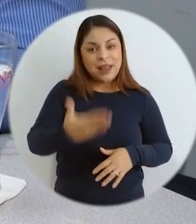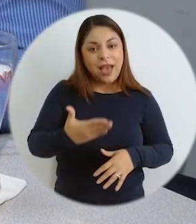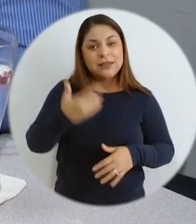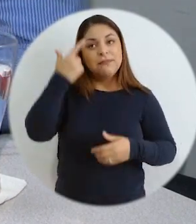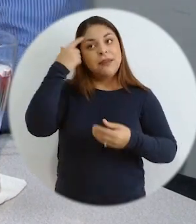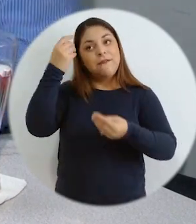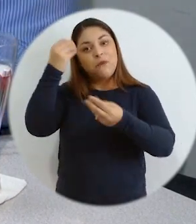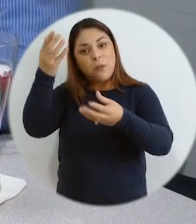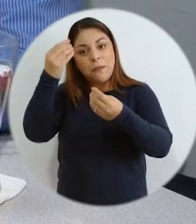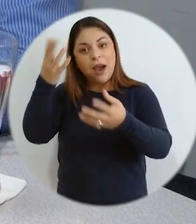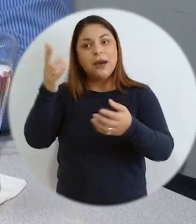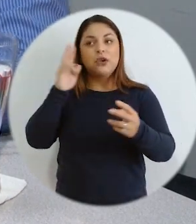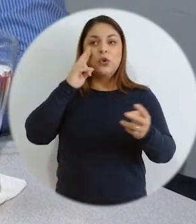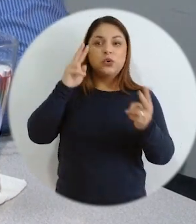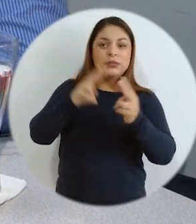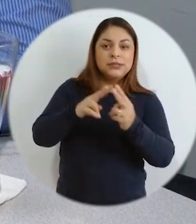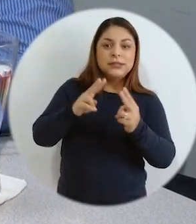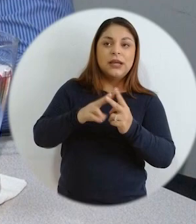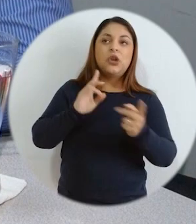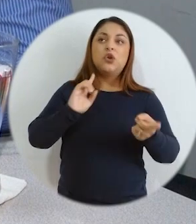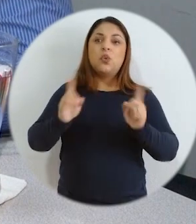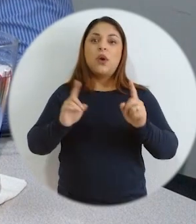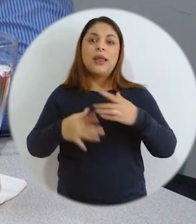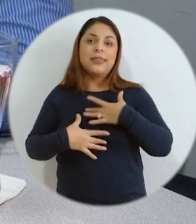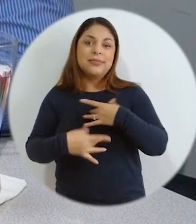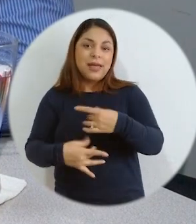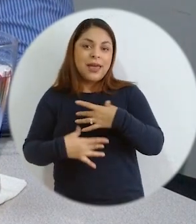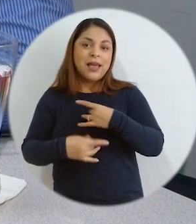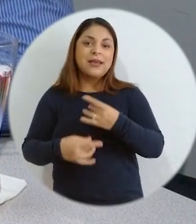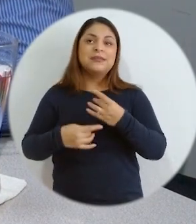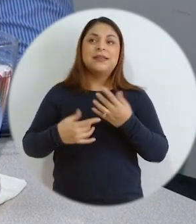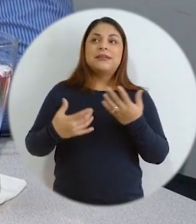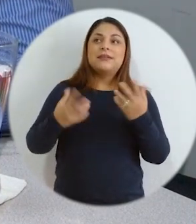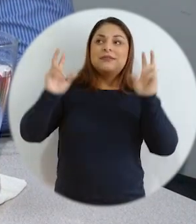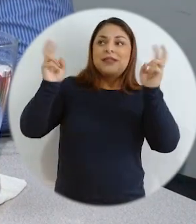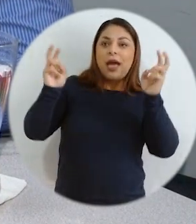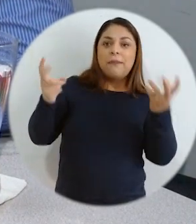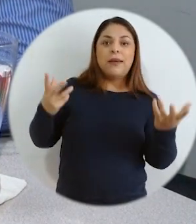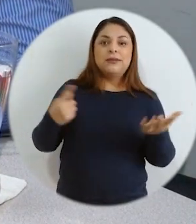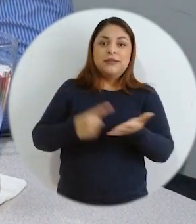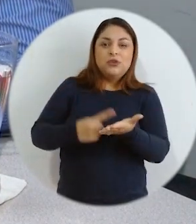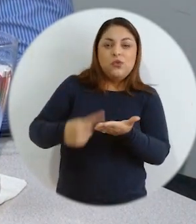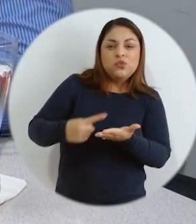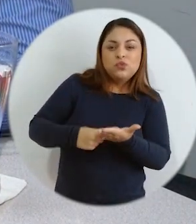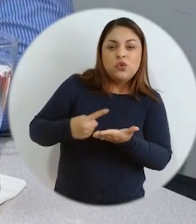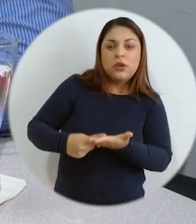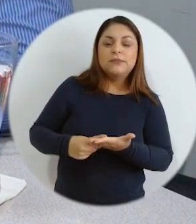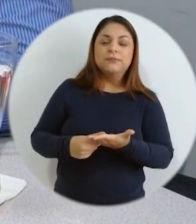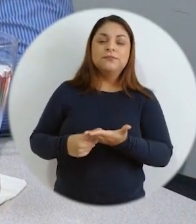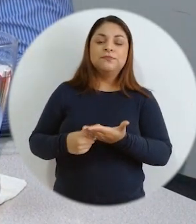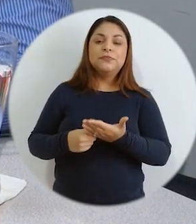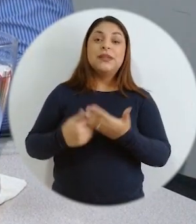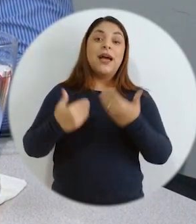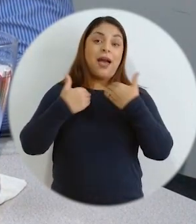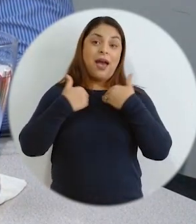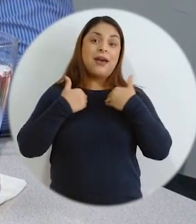espacios para pues dar a conocer cuáles son los intereses, las tendencias, las